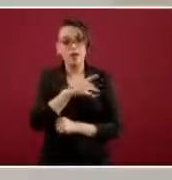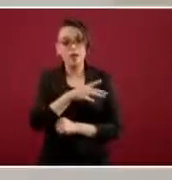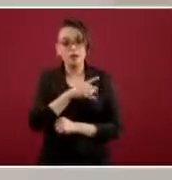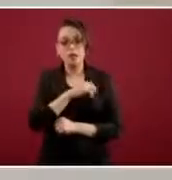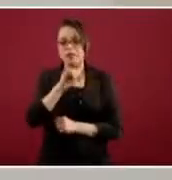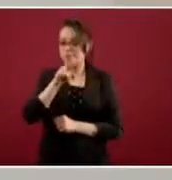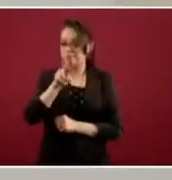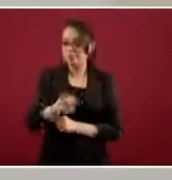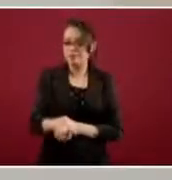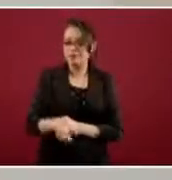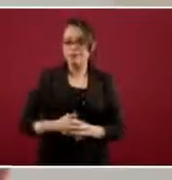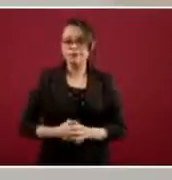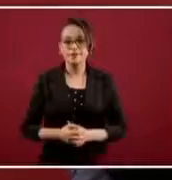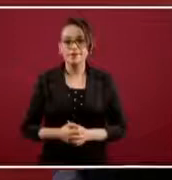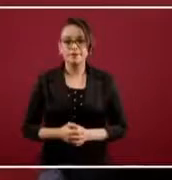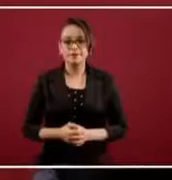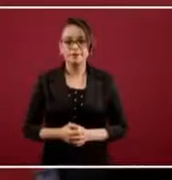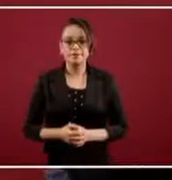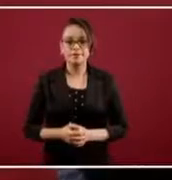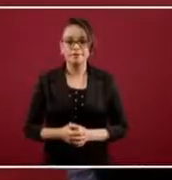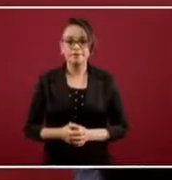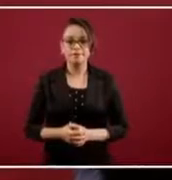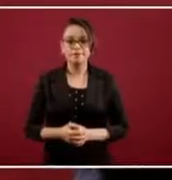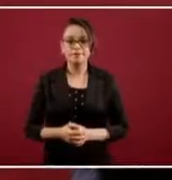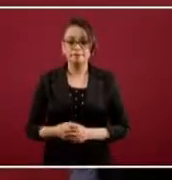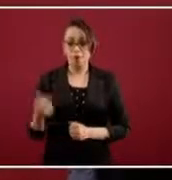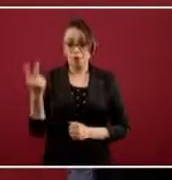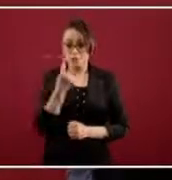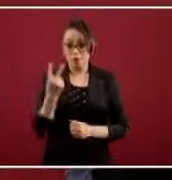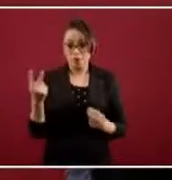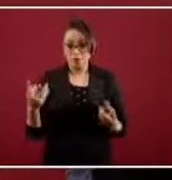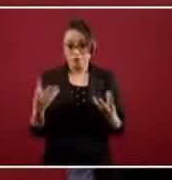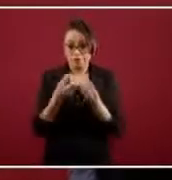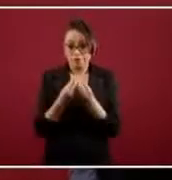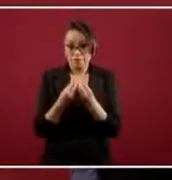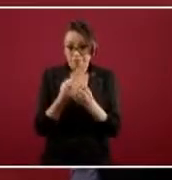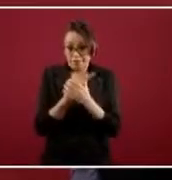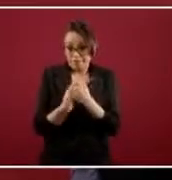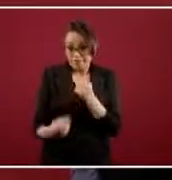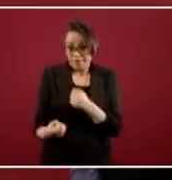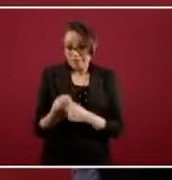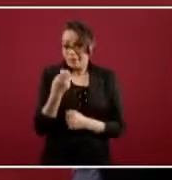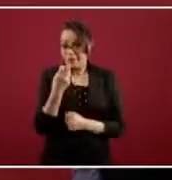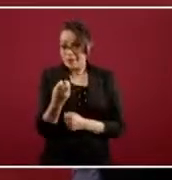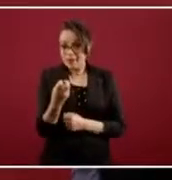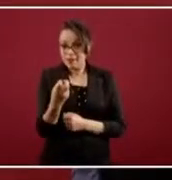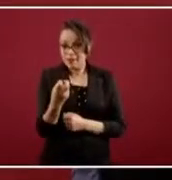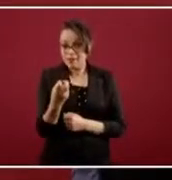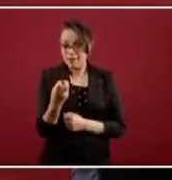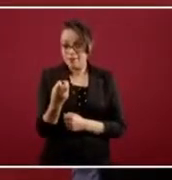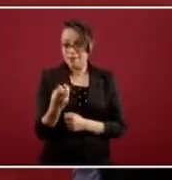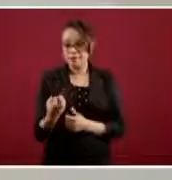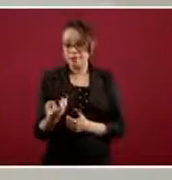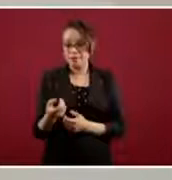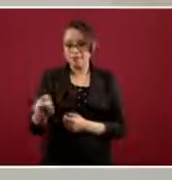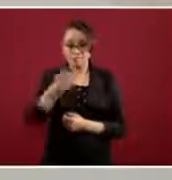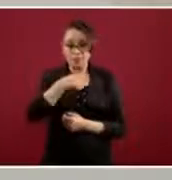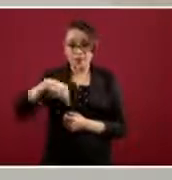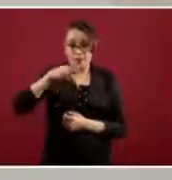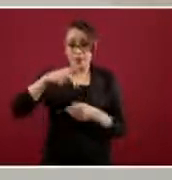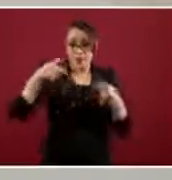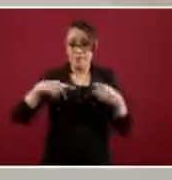Ignorancia y miedo. Entonces, efectivamente, estas dos pulsiones humanas, o vivencias humanas, experiencias